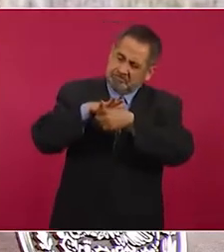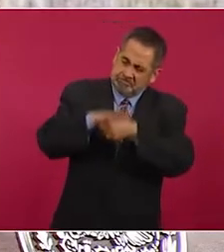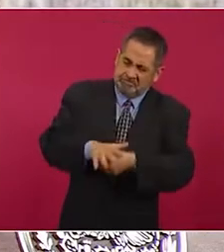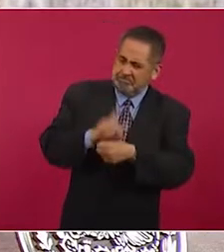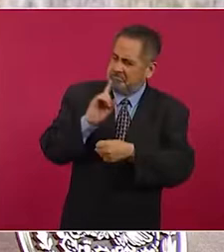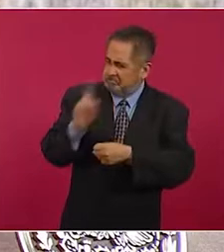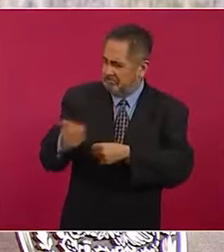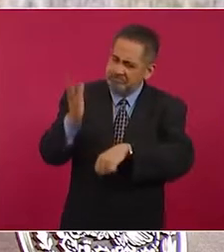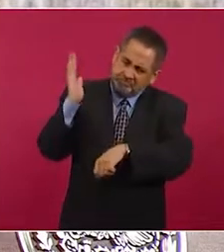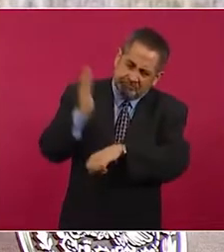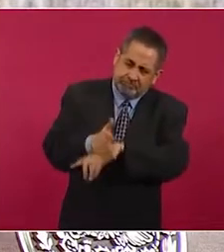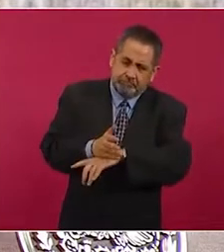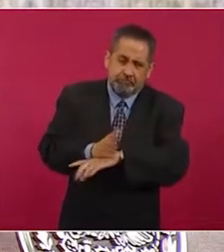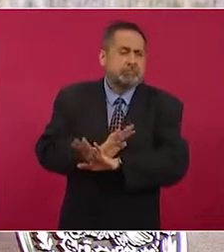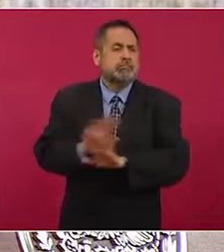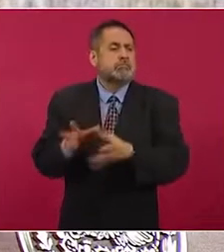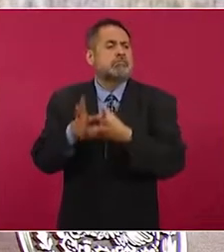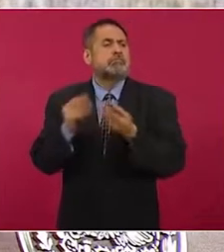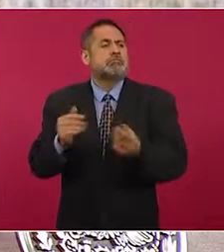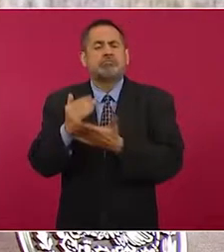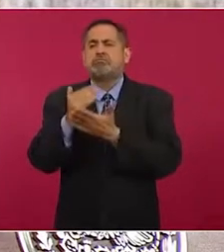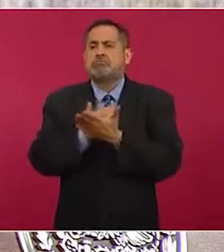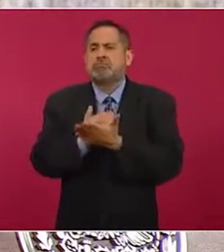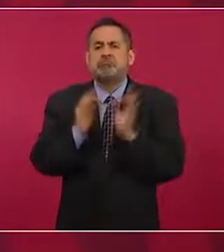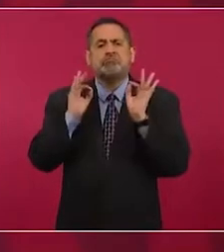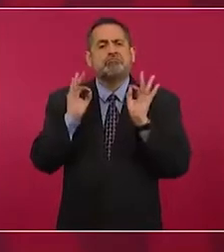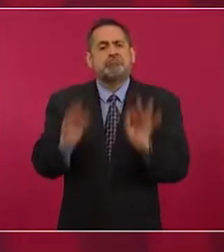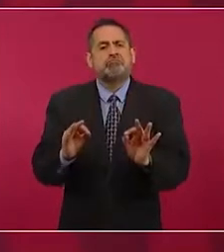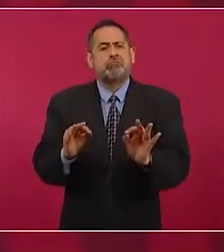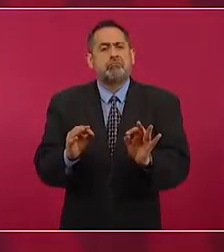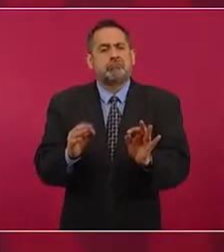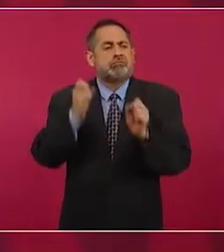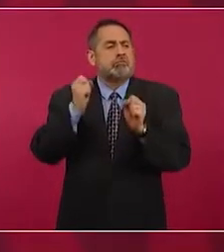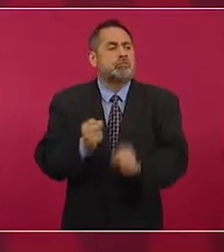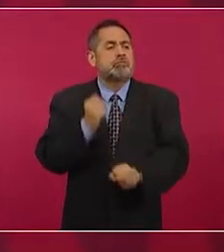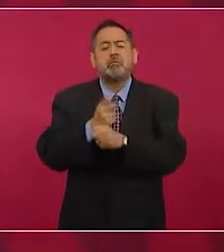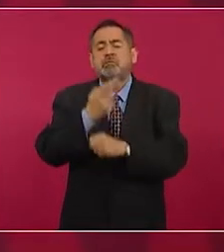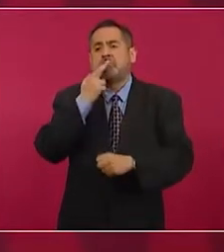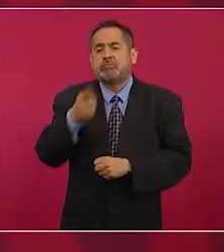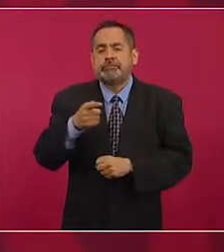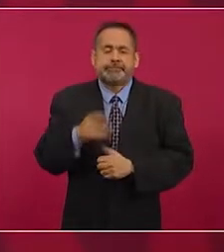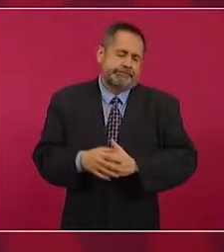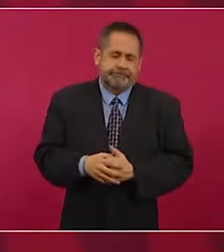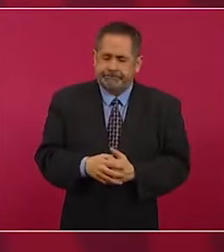se podía resolver el problema de la inseguridad y de la violencia en México.